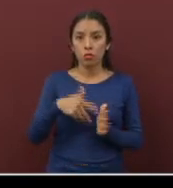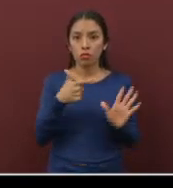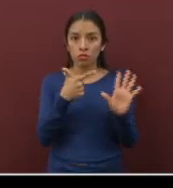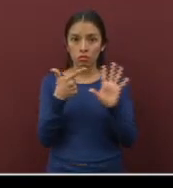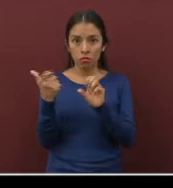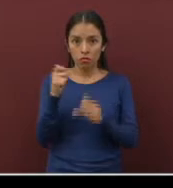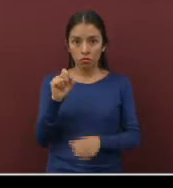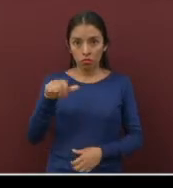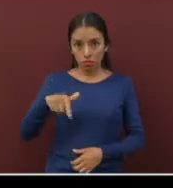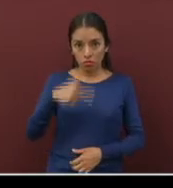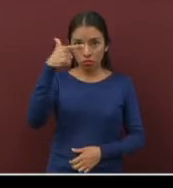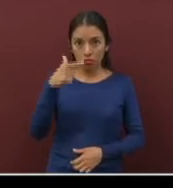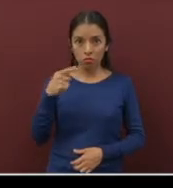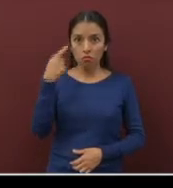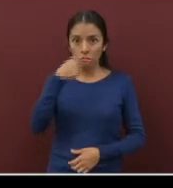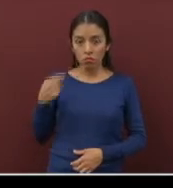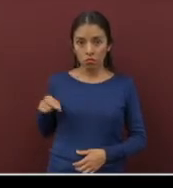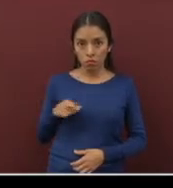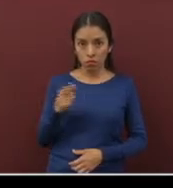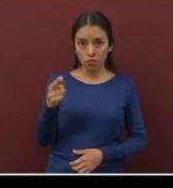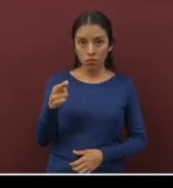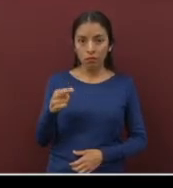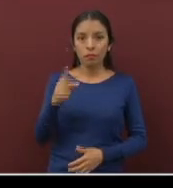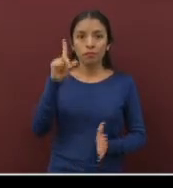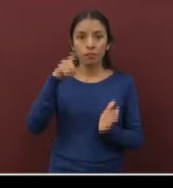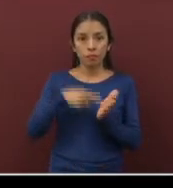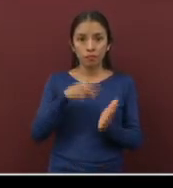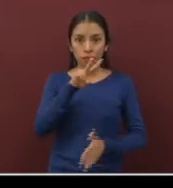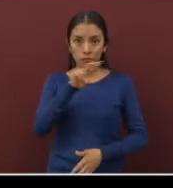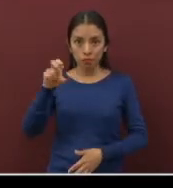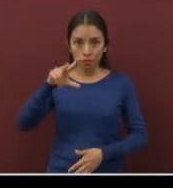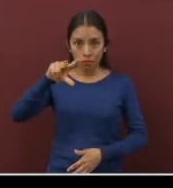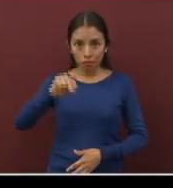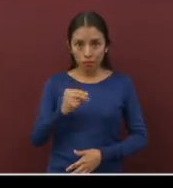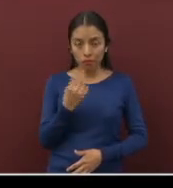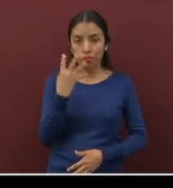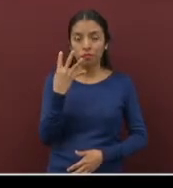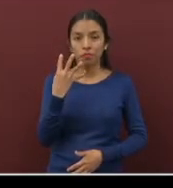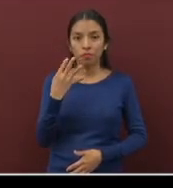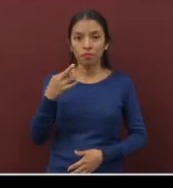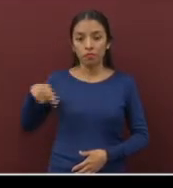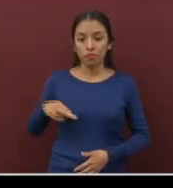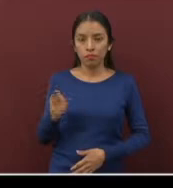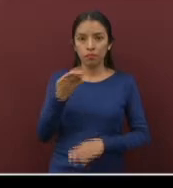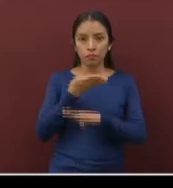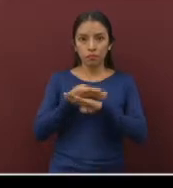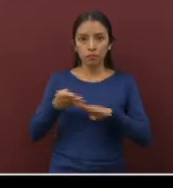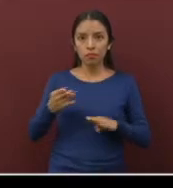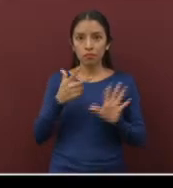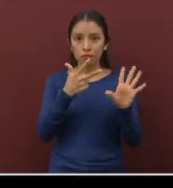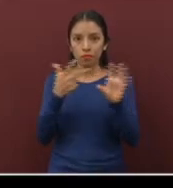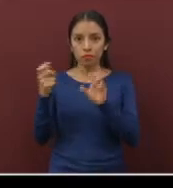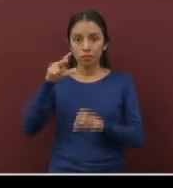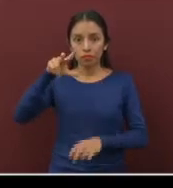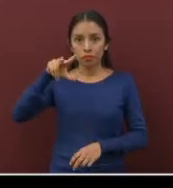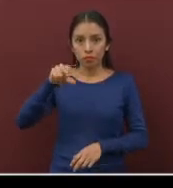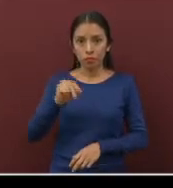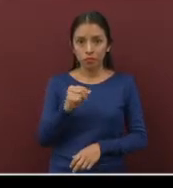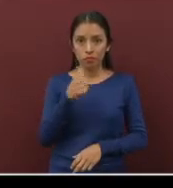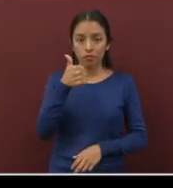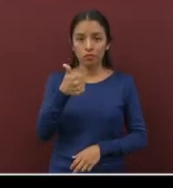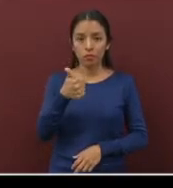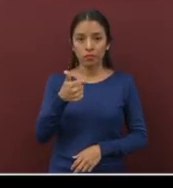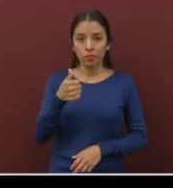2.712 boca del río mil 284 ríoblanco 886